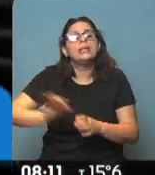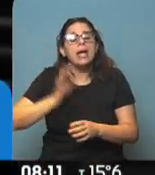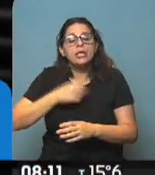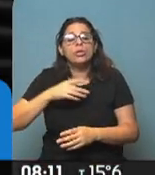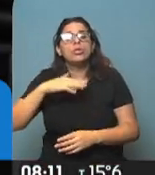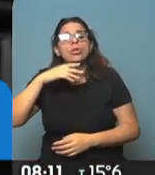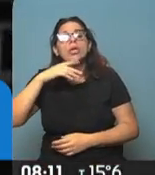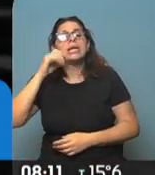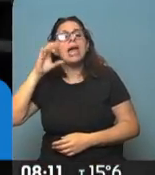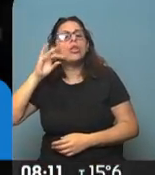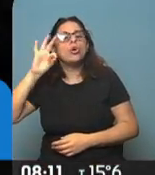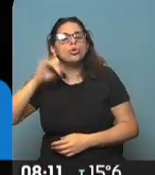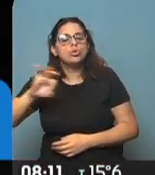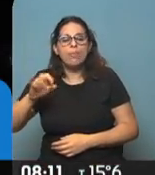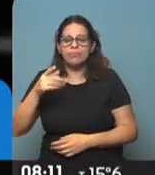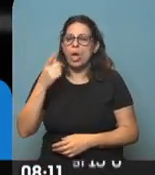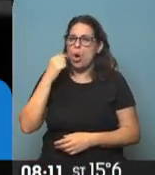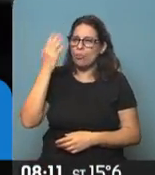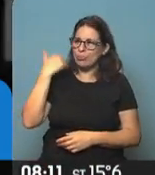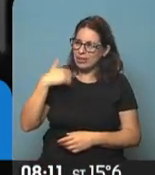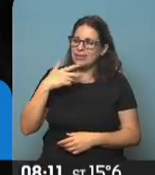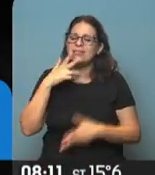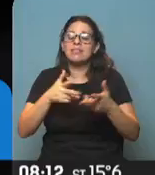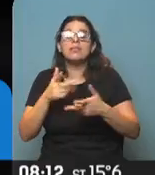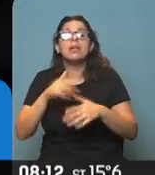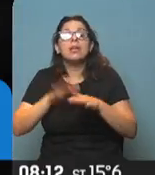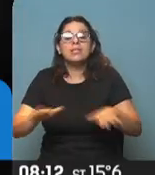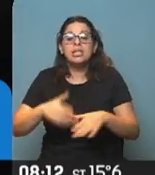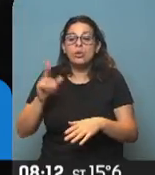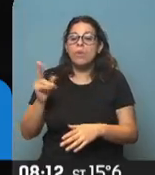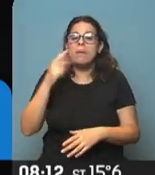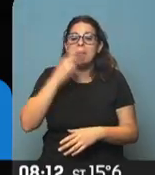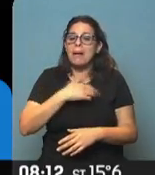Estos chicos eran huérfanos, mis chicos.